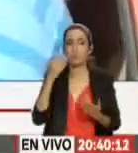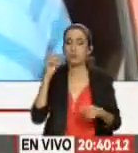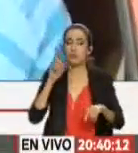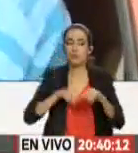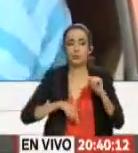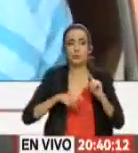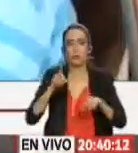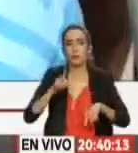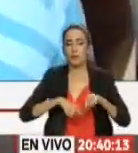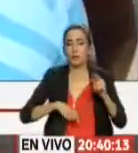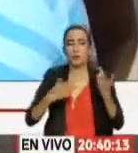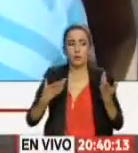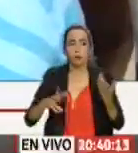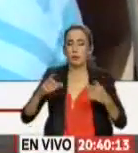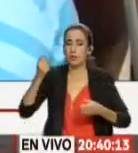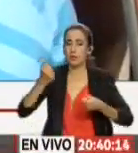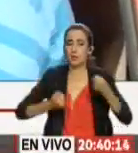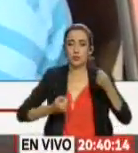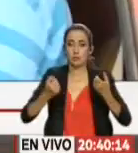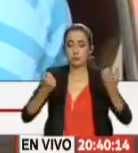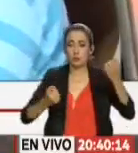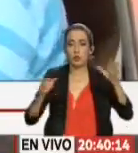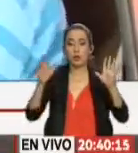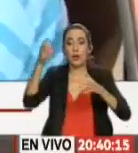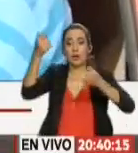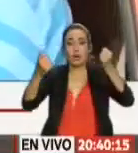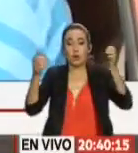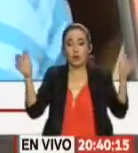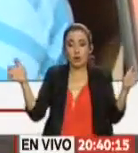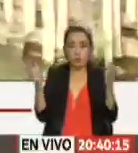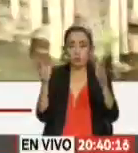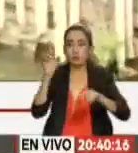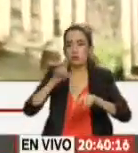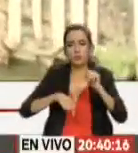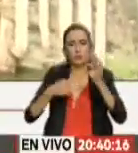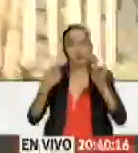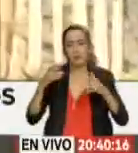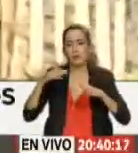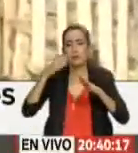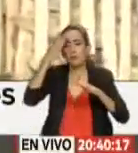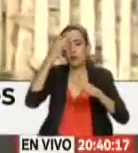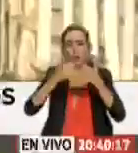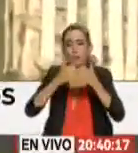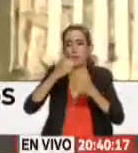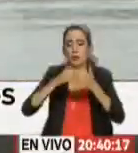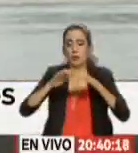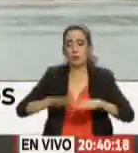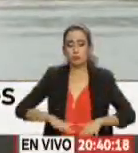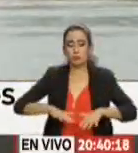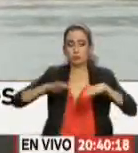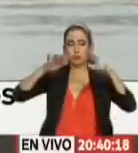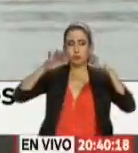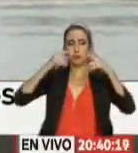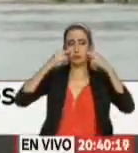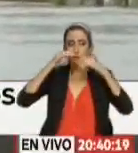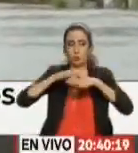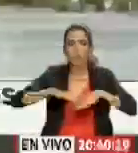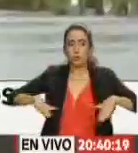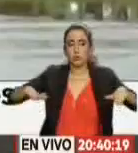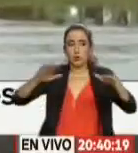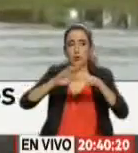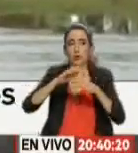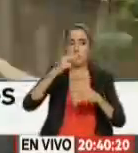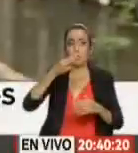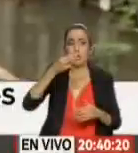pueden, los carros pequeños no pueden pasar porque esto nunca han arreglado. Héctor Peña vive en el sector de Santa Rosa desde hace